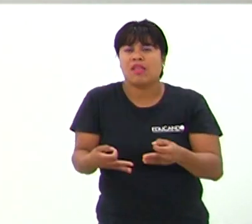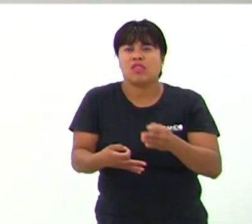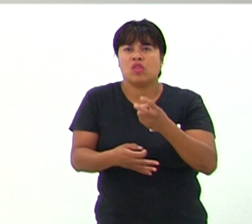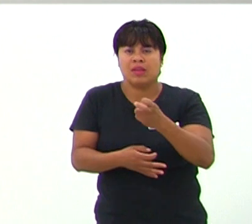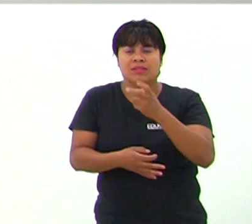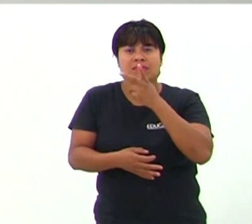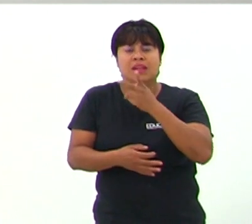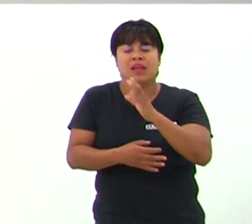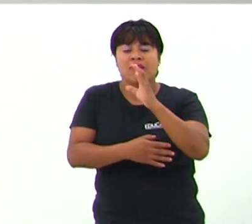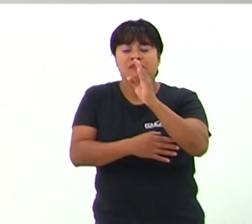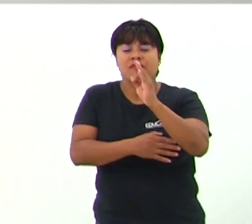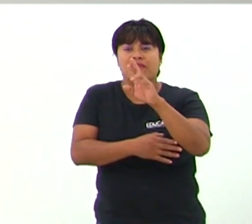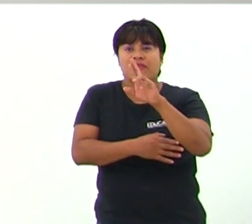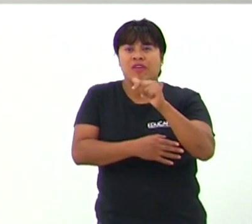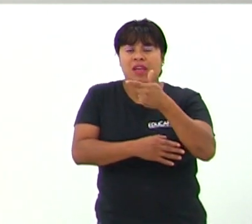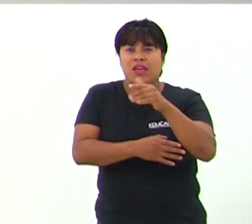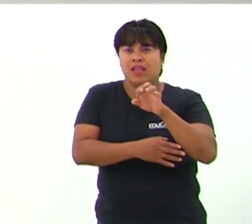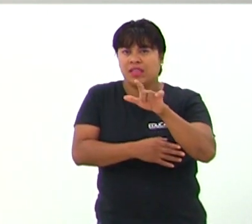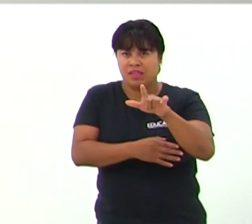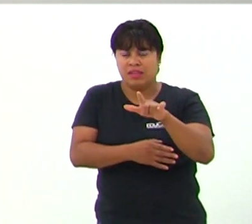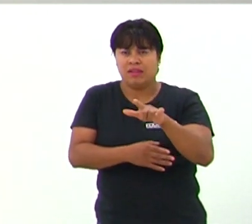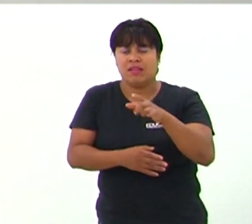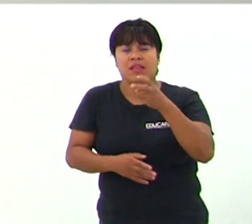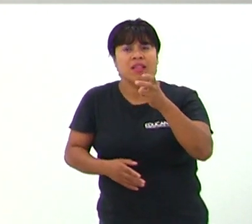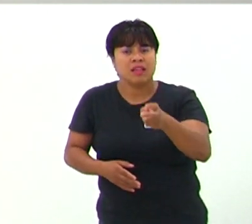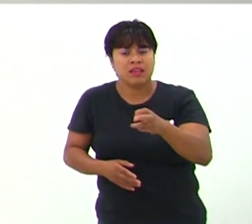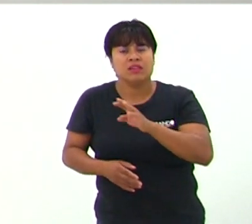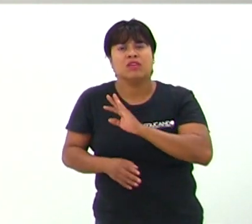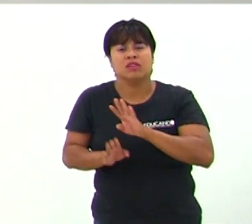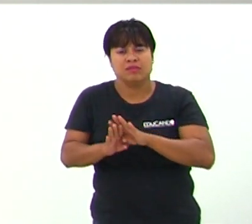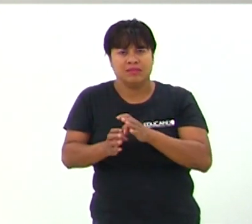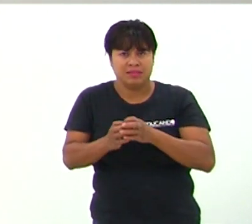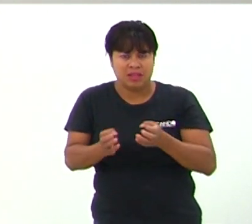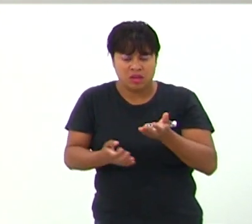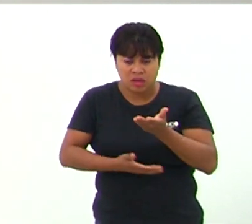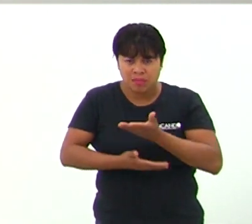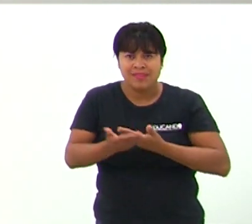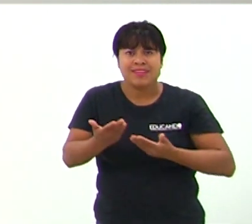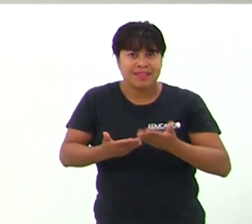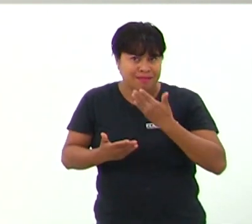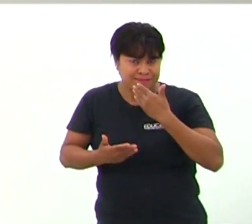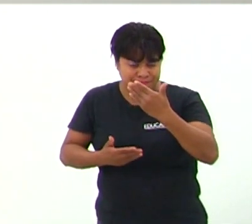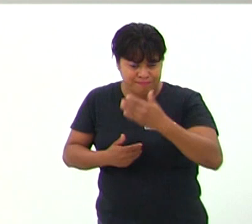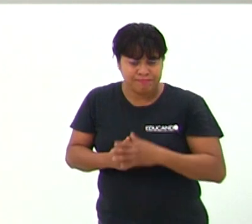correcto esto que nos estás compartiendo. ¿Bien?